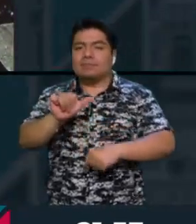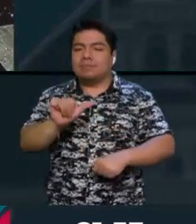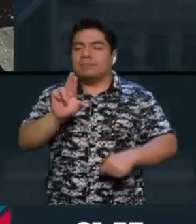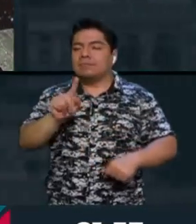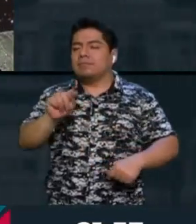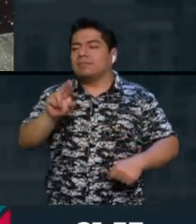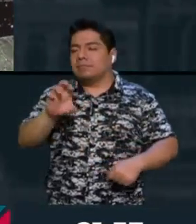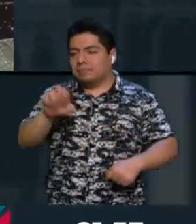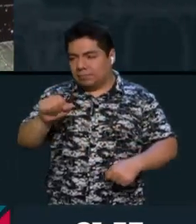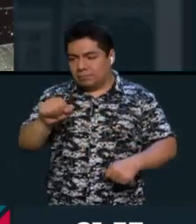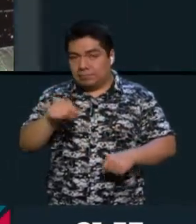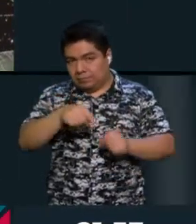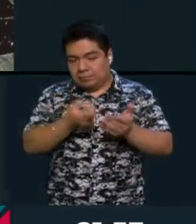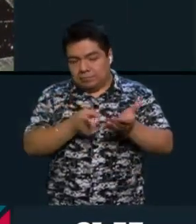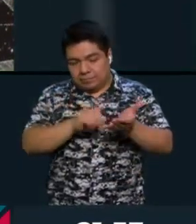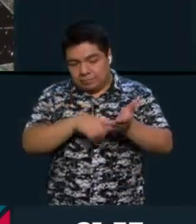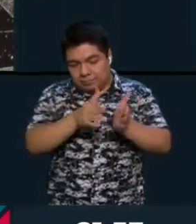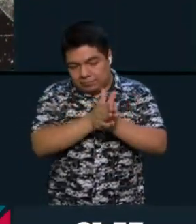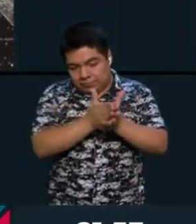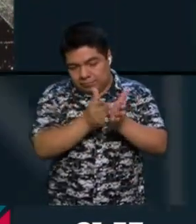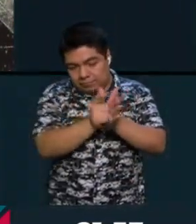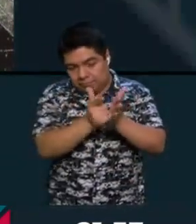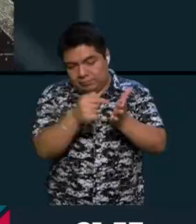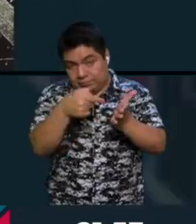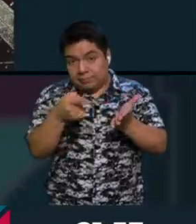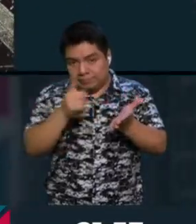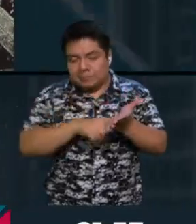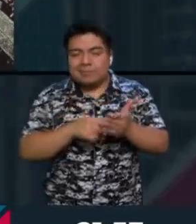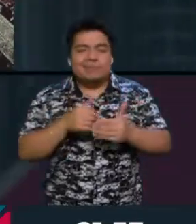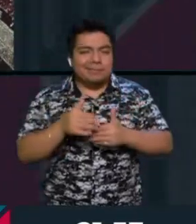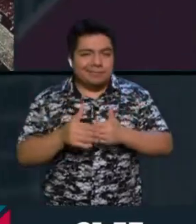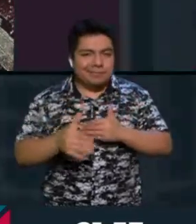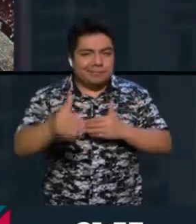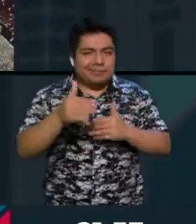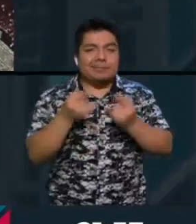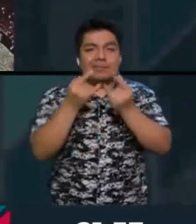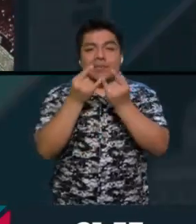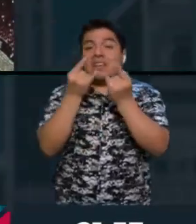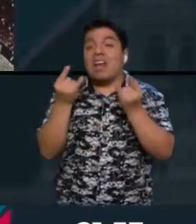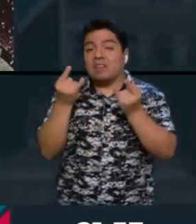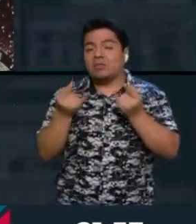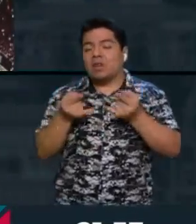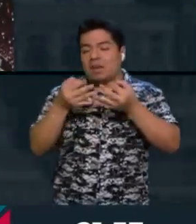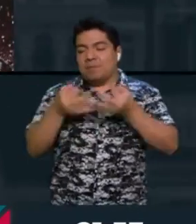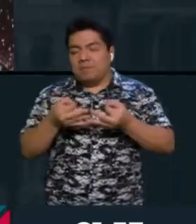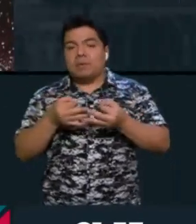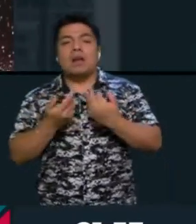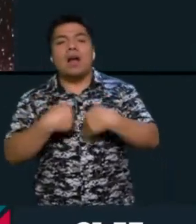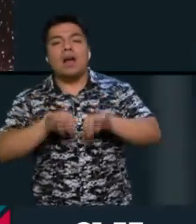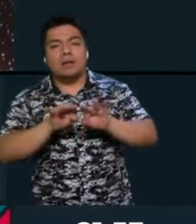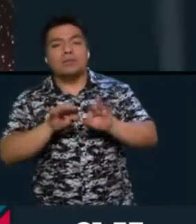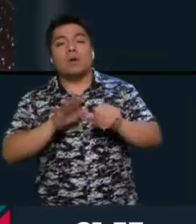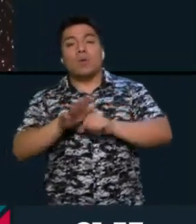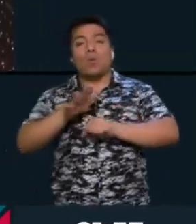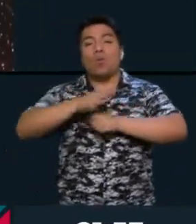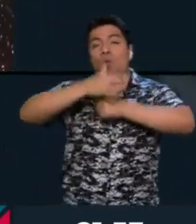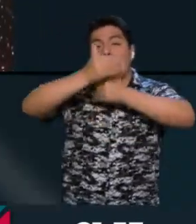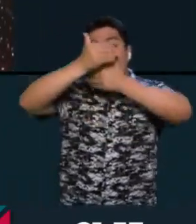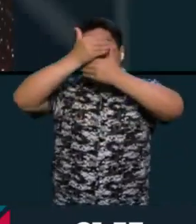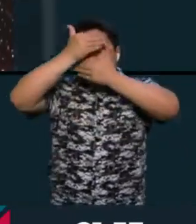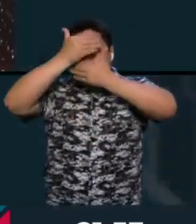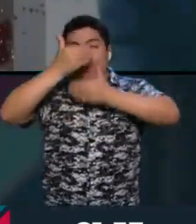una historia que va corriendo y que es la historia principal y que tiene que ver con el terrorismo internacional. Creo